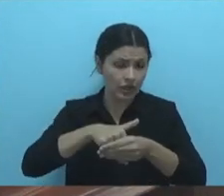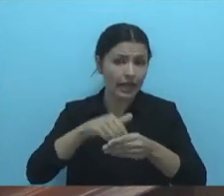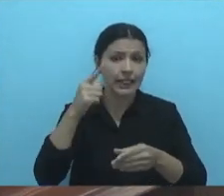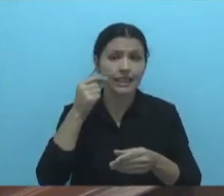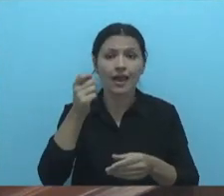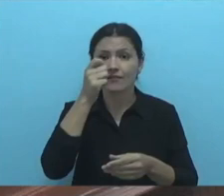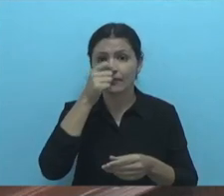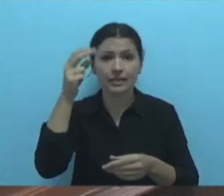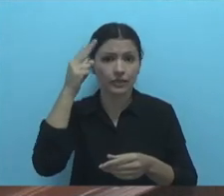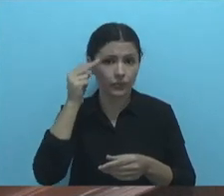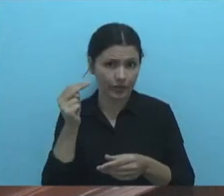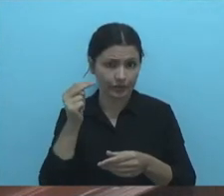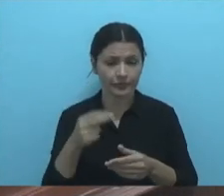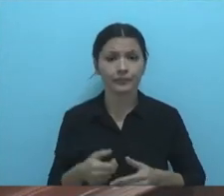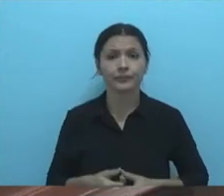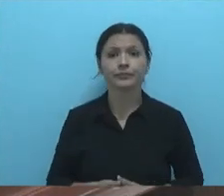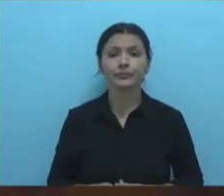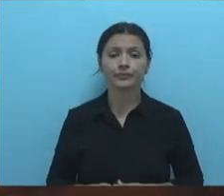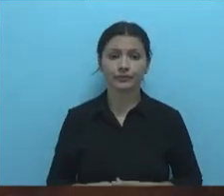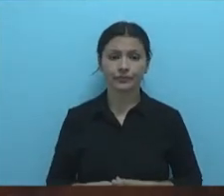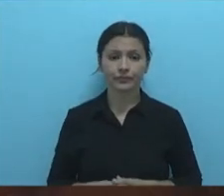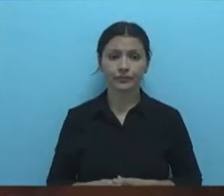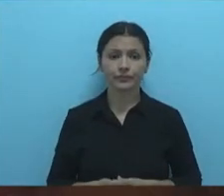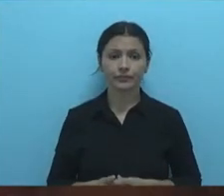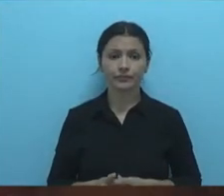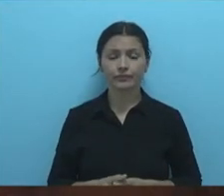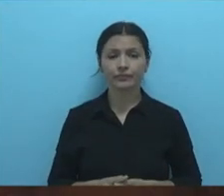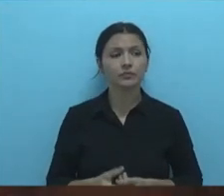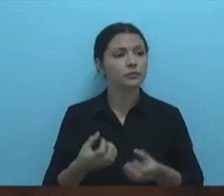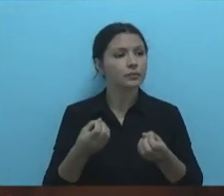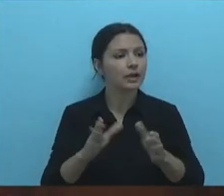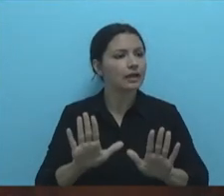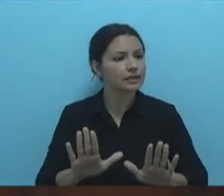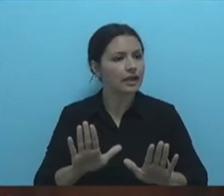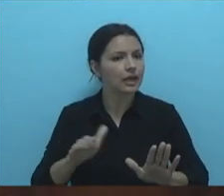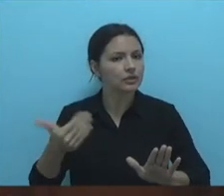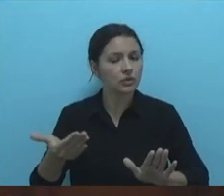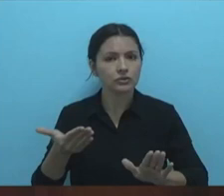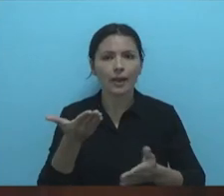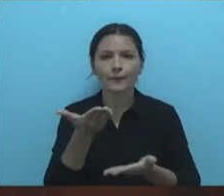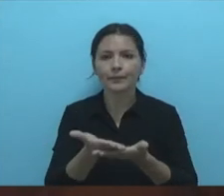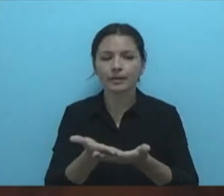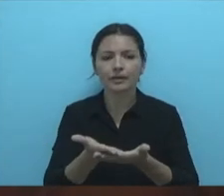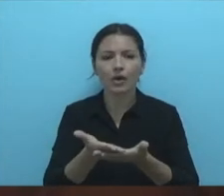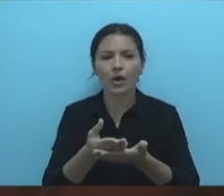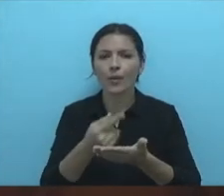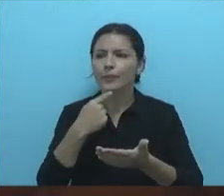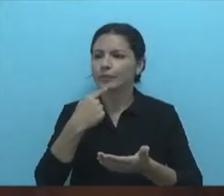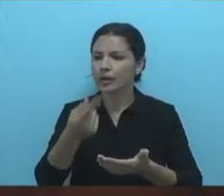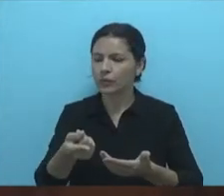29 Bien voy a poner consideración entonces Gracias diputado la moción del doctor bastilla del diputado doctor